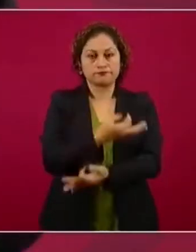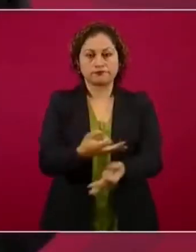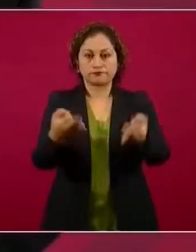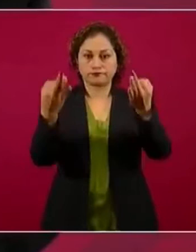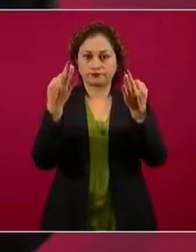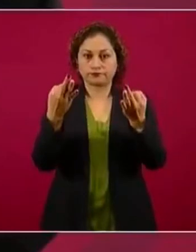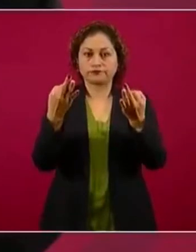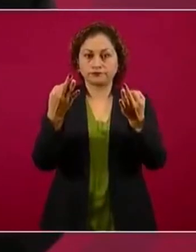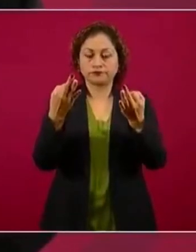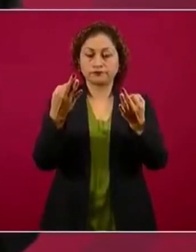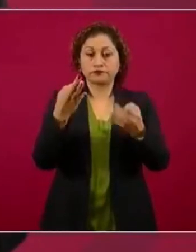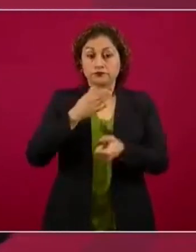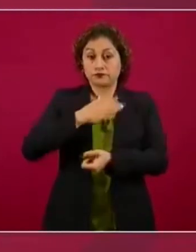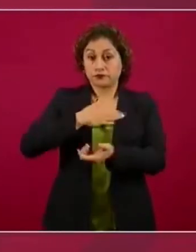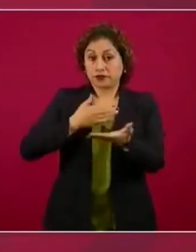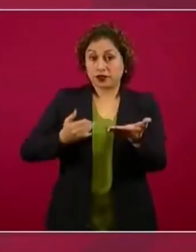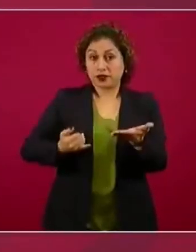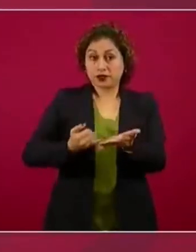la decisión que tomé